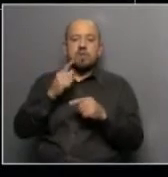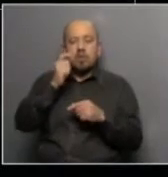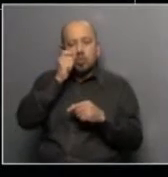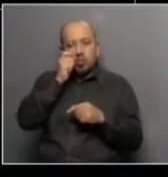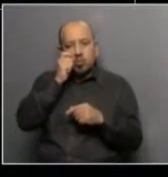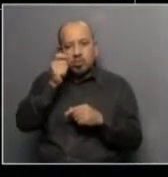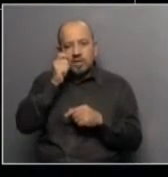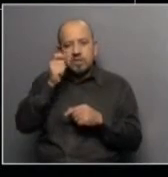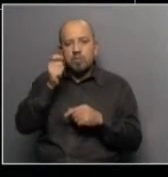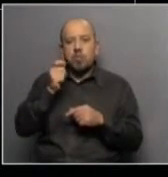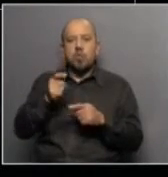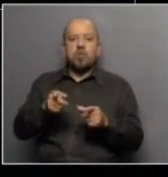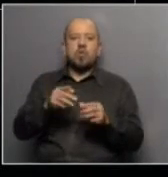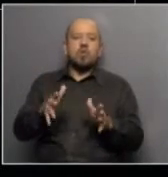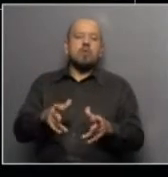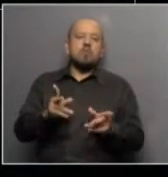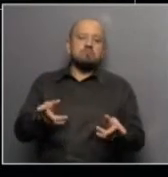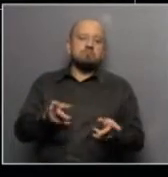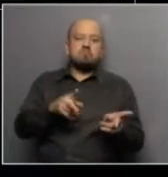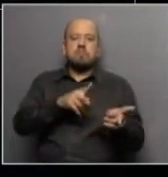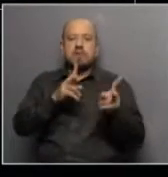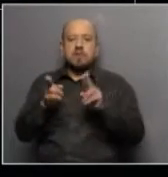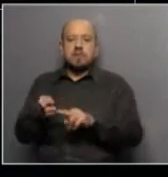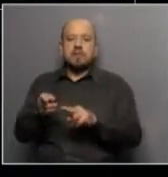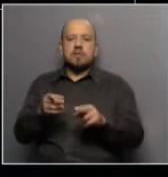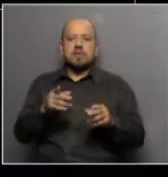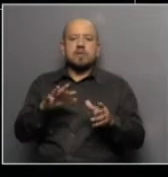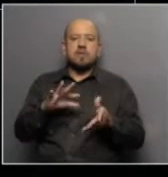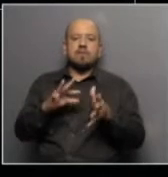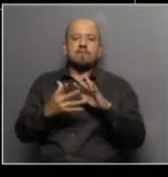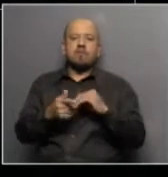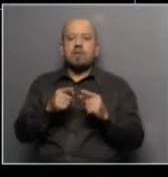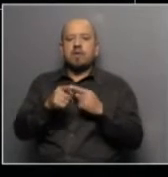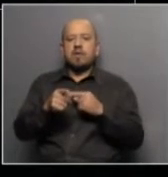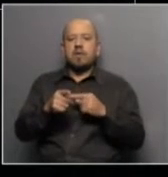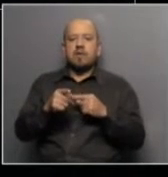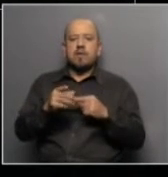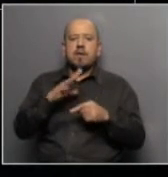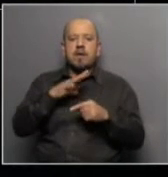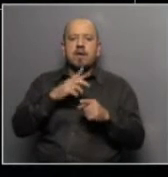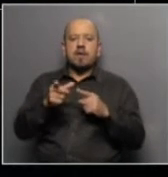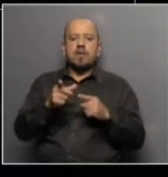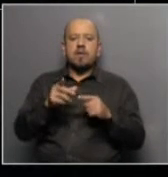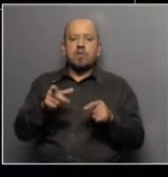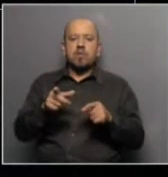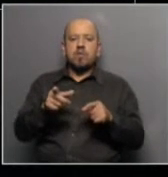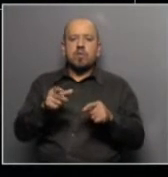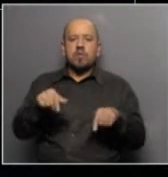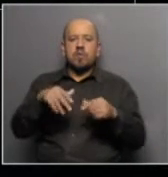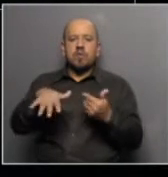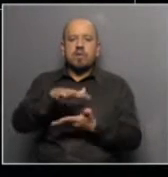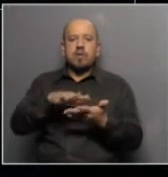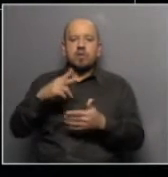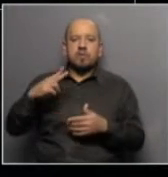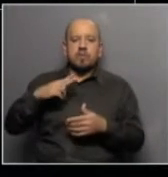turísticos, a usos temporarios, de bueno, estilo de chacras marítimas. Entonces ahí hay como una concentración muy fuerte de barrios